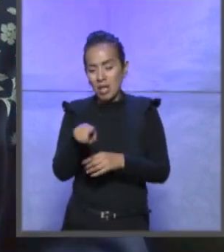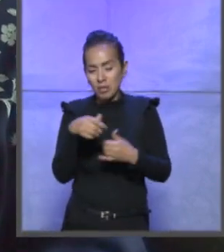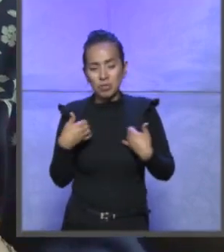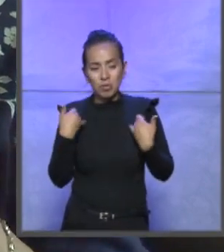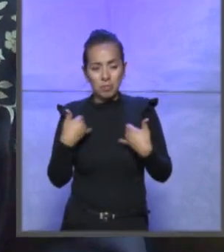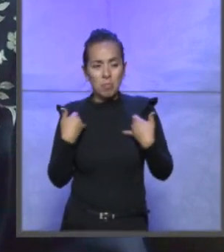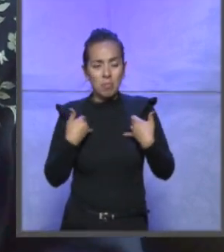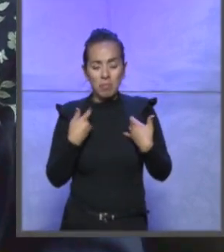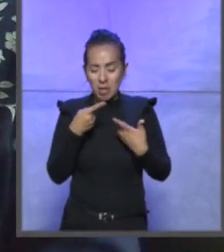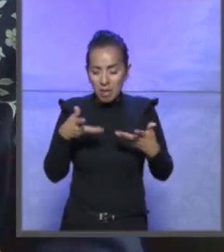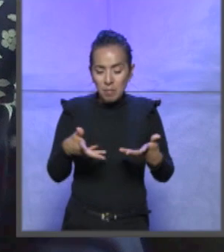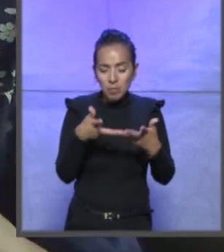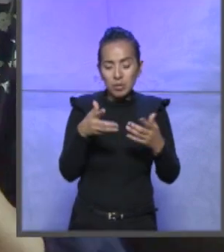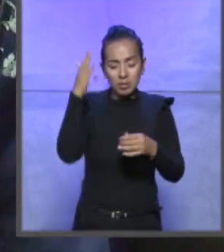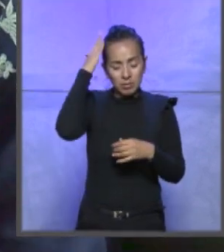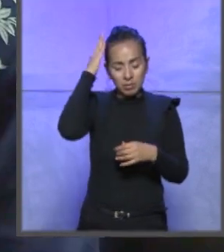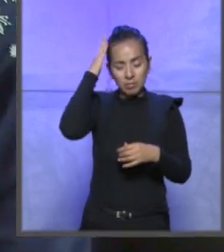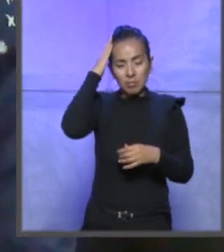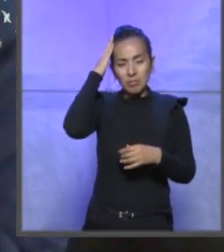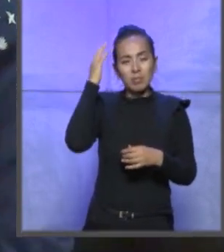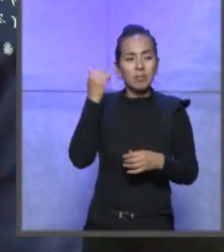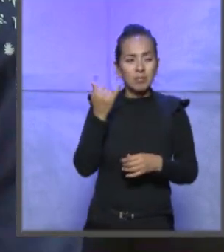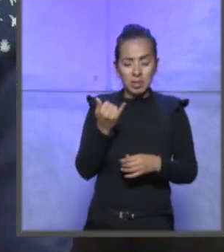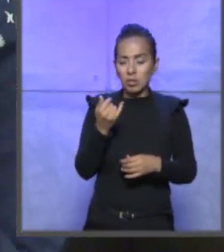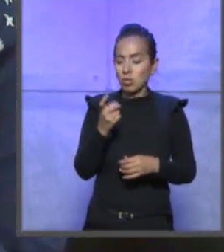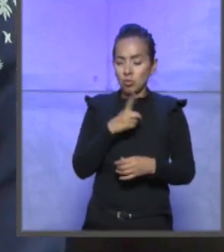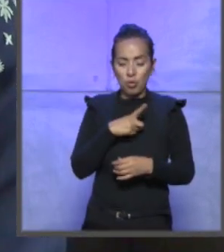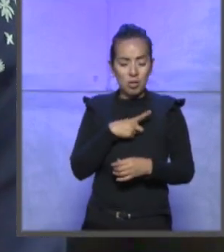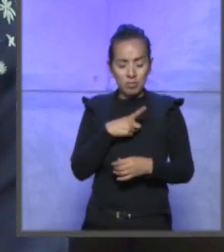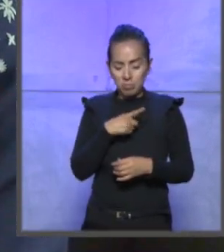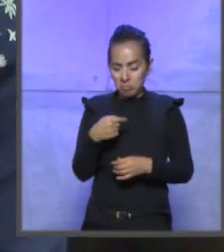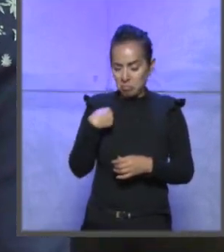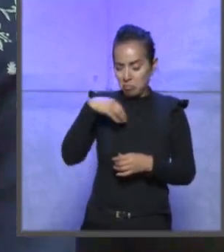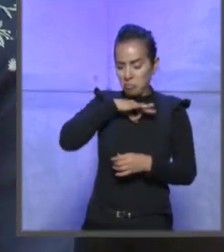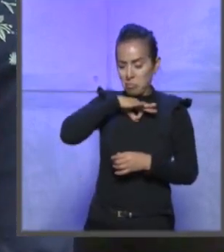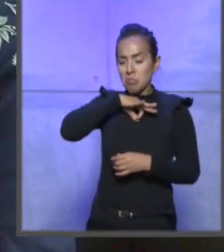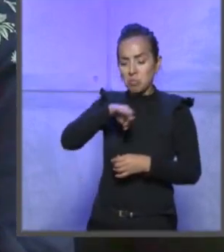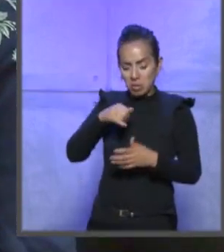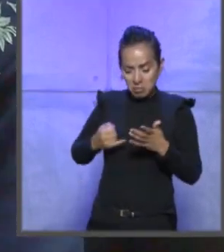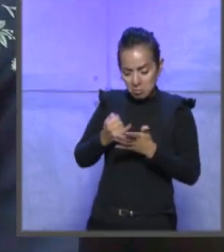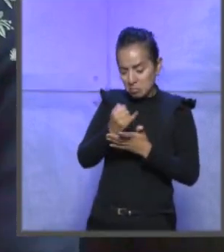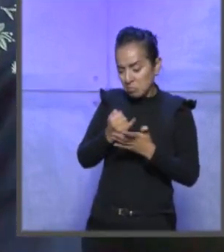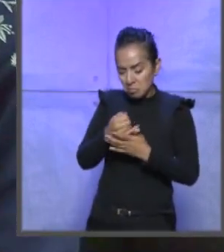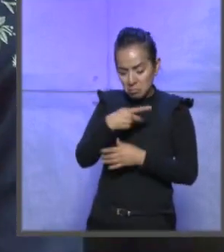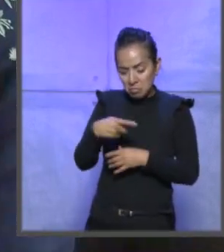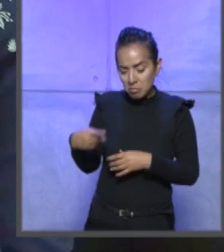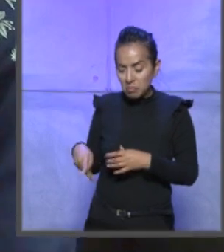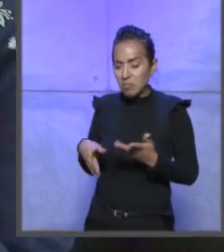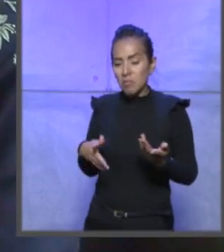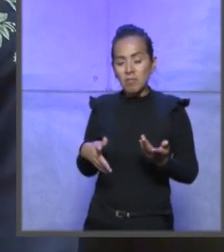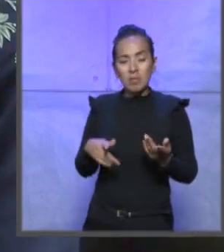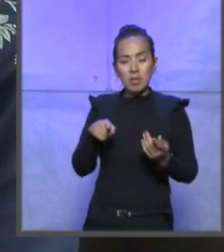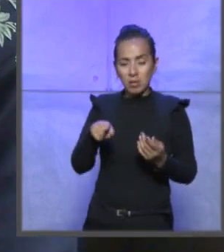cuadros jóvenes y el impulso de los liderazgos juveniles, liderazgos autónomos, con capacidad de decisión propia,